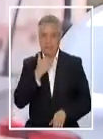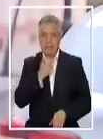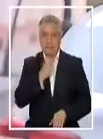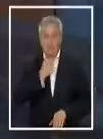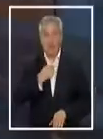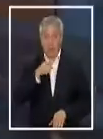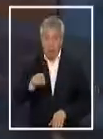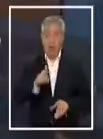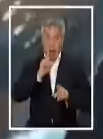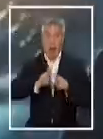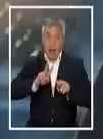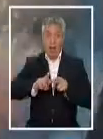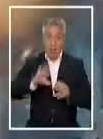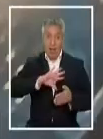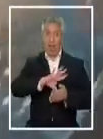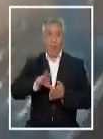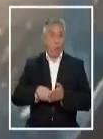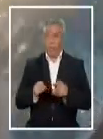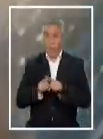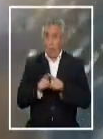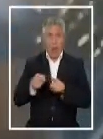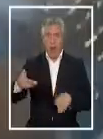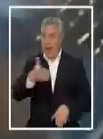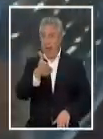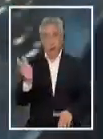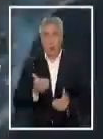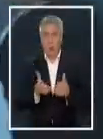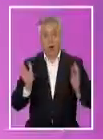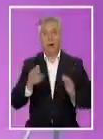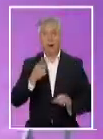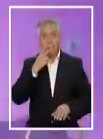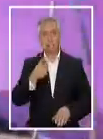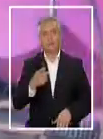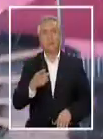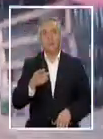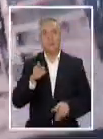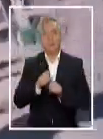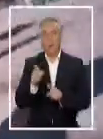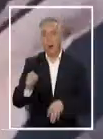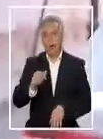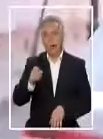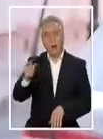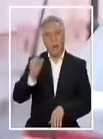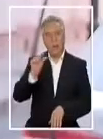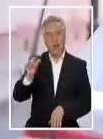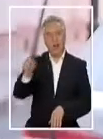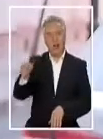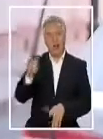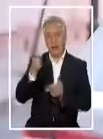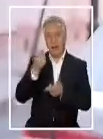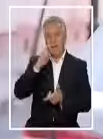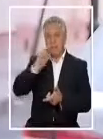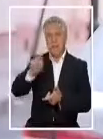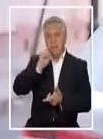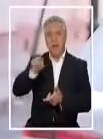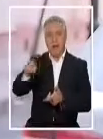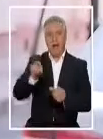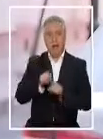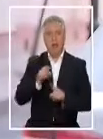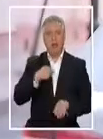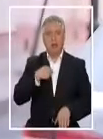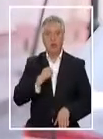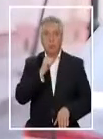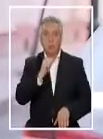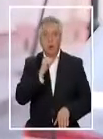hace delincuente, como cualquier otro, que le hablen al pobre pero honrado y decirle lo poco hábiles que son,